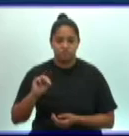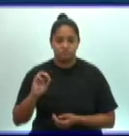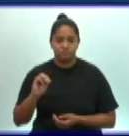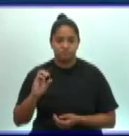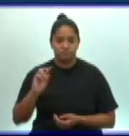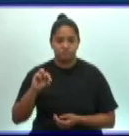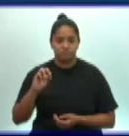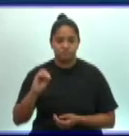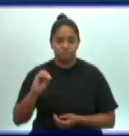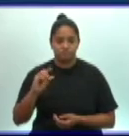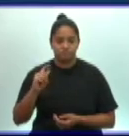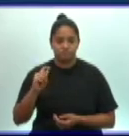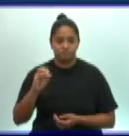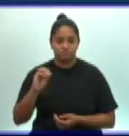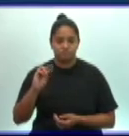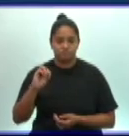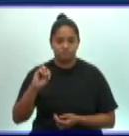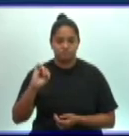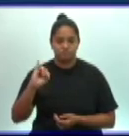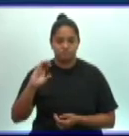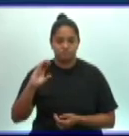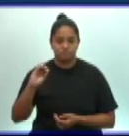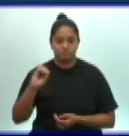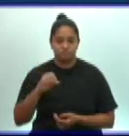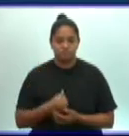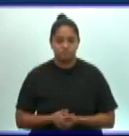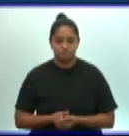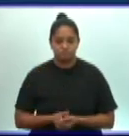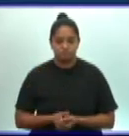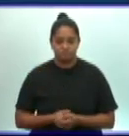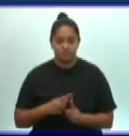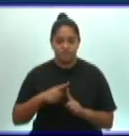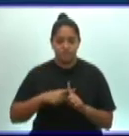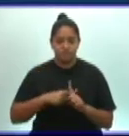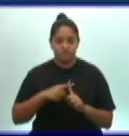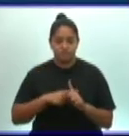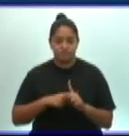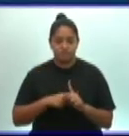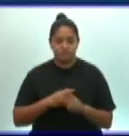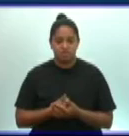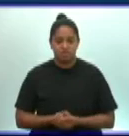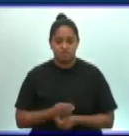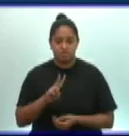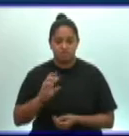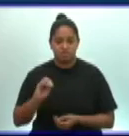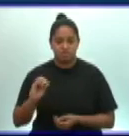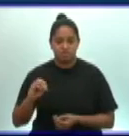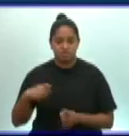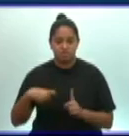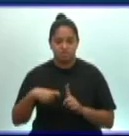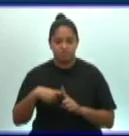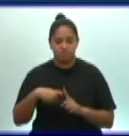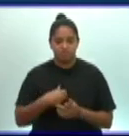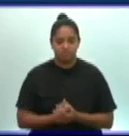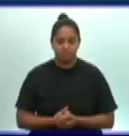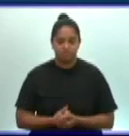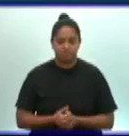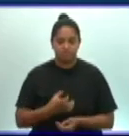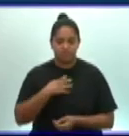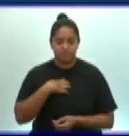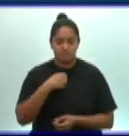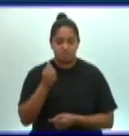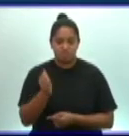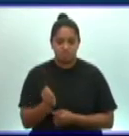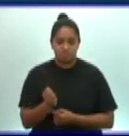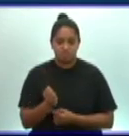R, 8,31 joules por mole Kelvin, y la temperatura del estado físico 3, que es 200 Kelvin. Teníamos un inciso A, en la